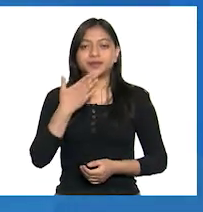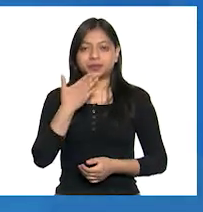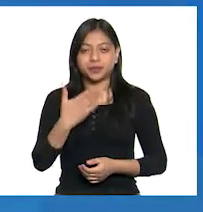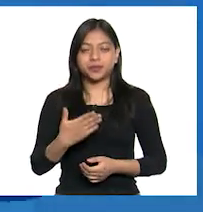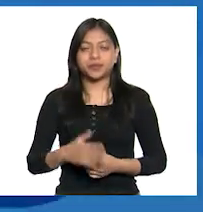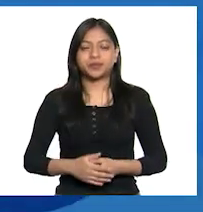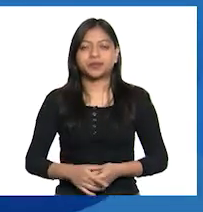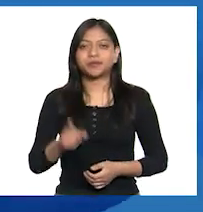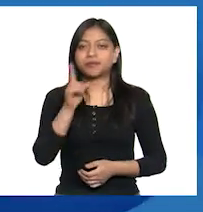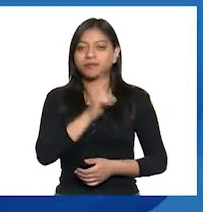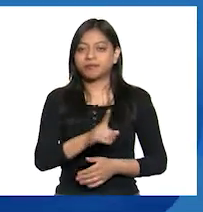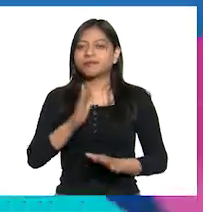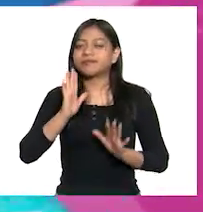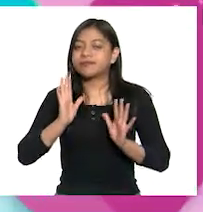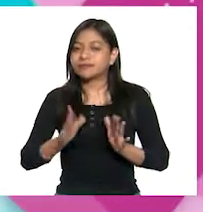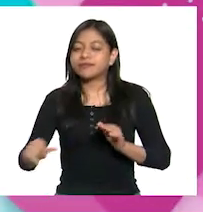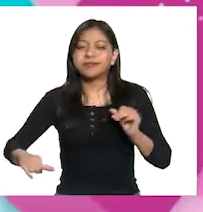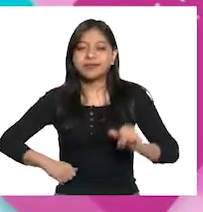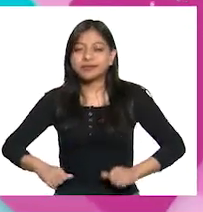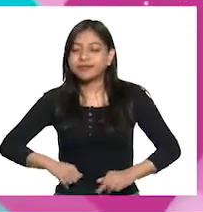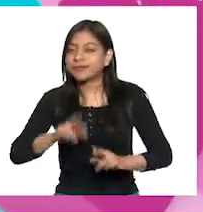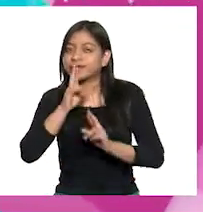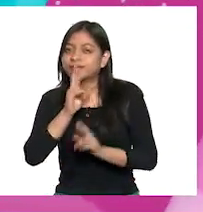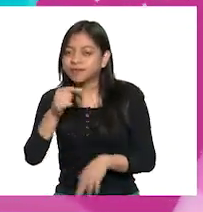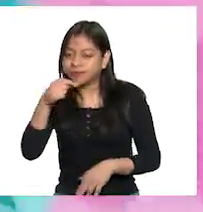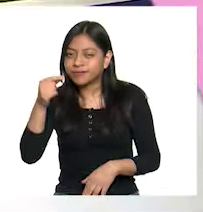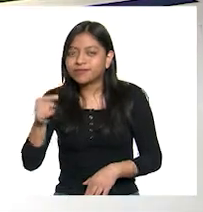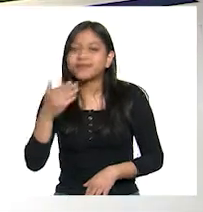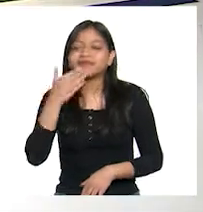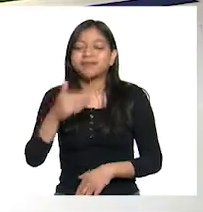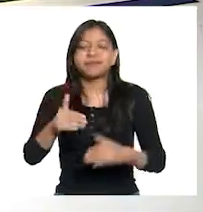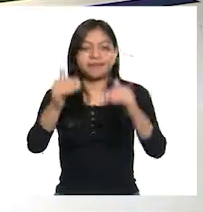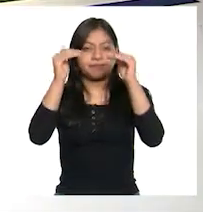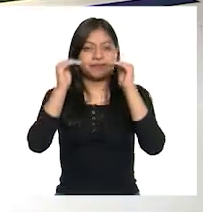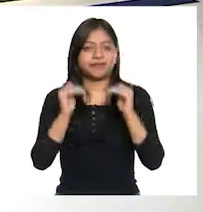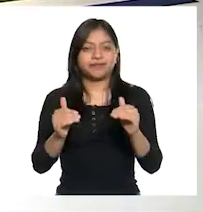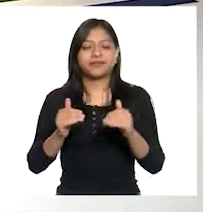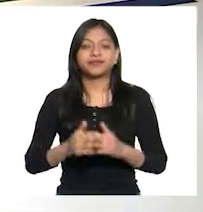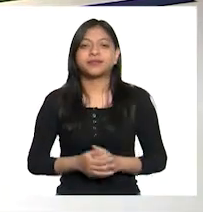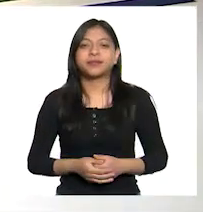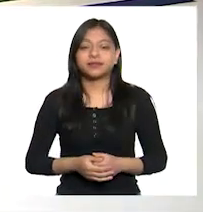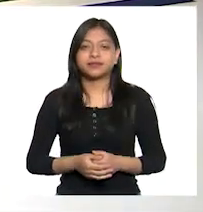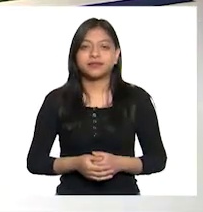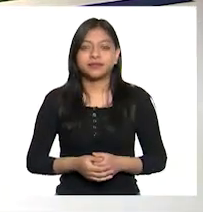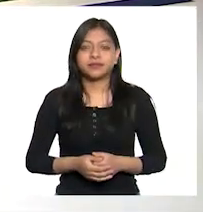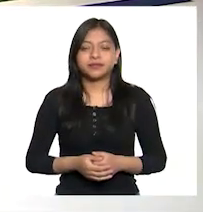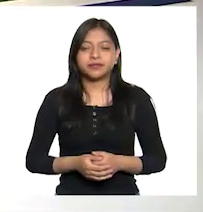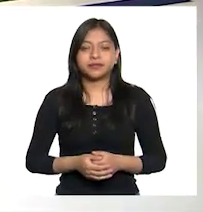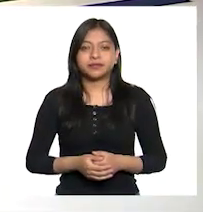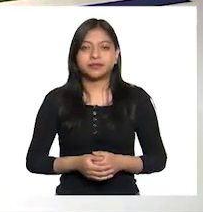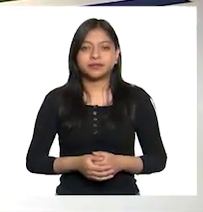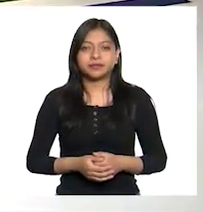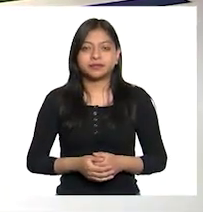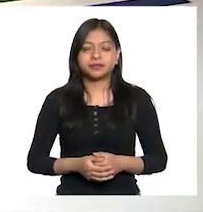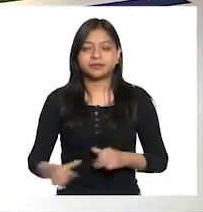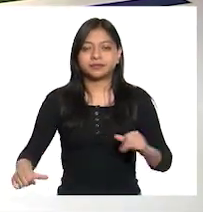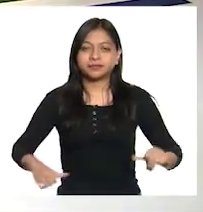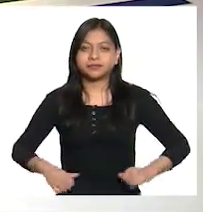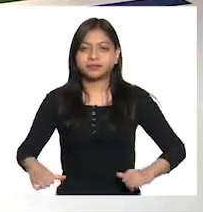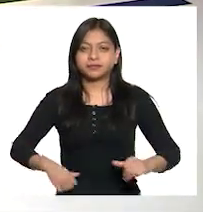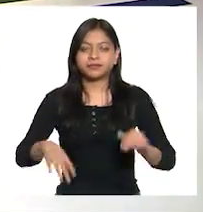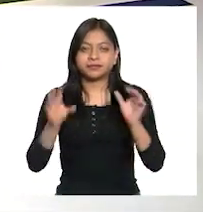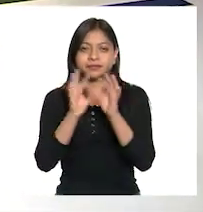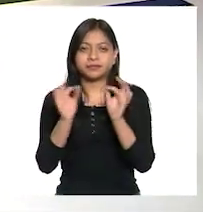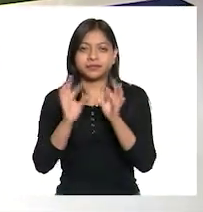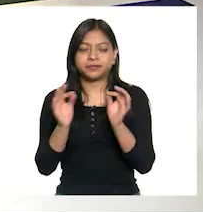bien. Vamos avanzando. ¿Te parece que vayamos con el siguiente desafío? Vamos con el siguiente problema, maestro Lalo. Vamos a ver. Y nos dice lo siguiente. El